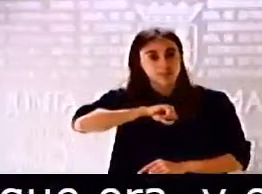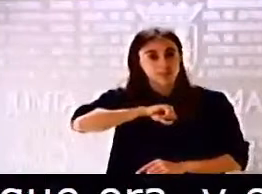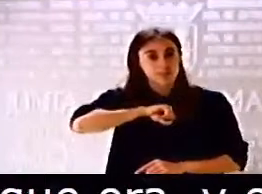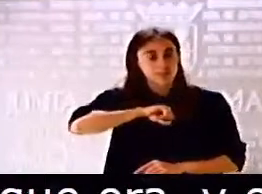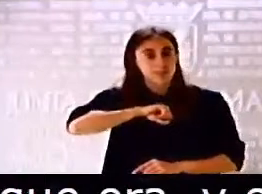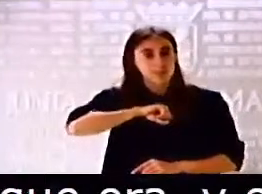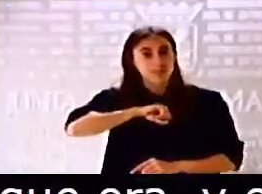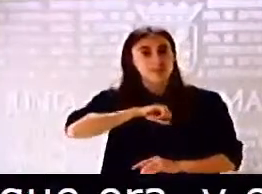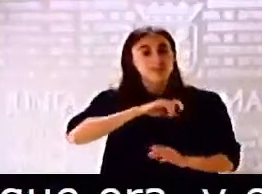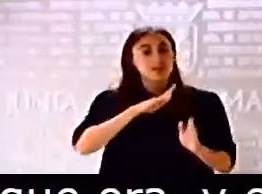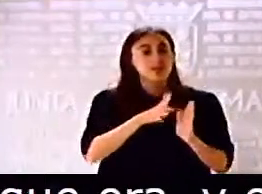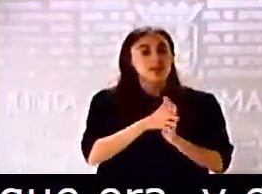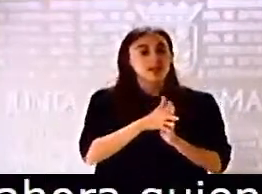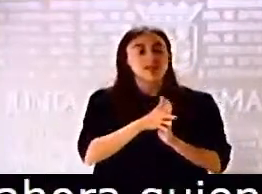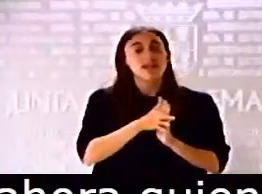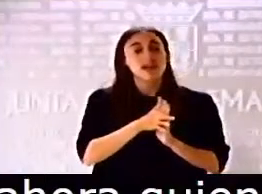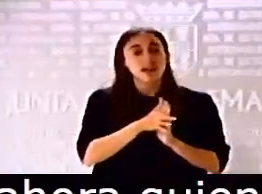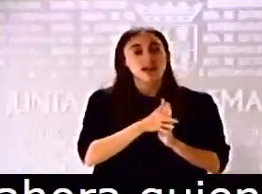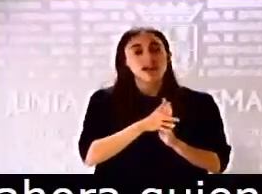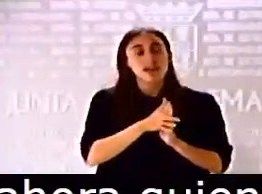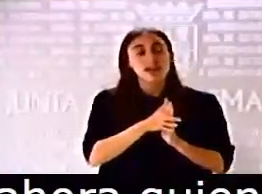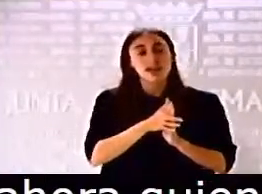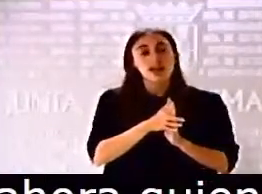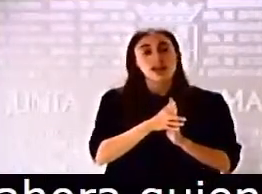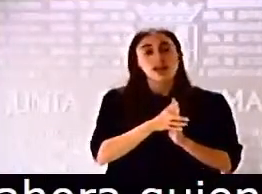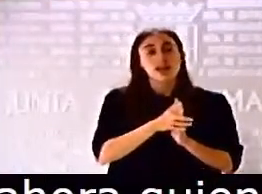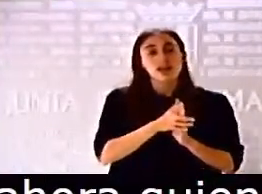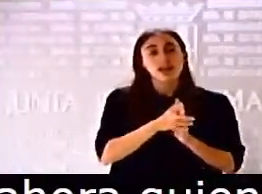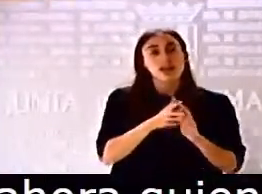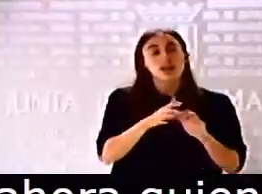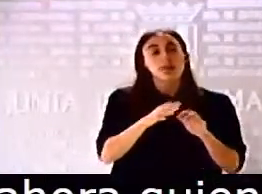es más seguro que se contagie por la variante